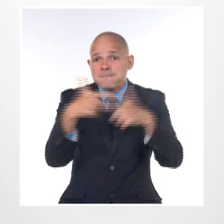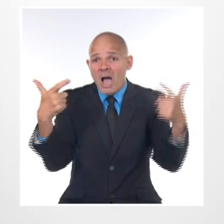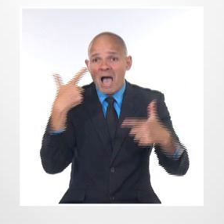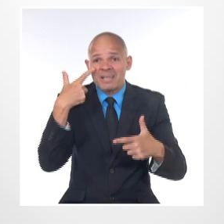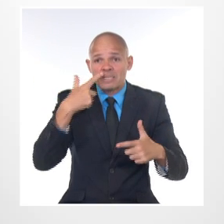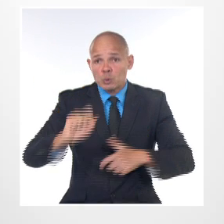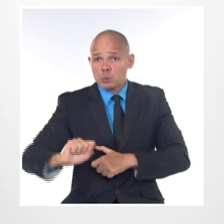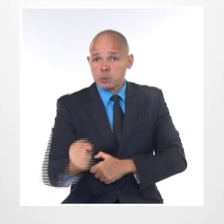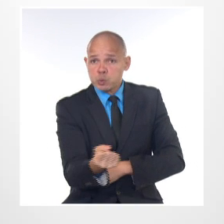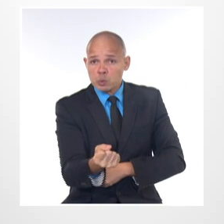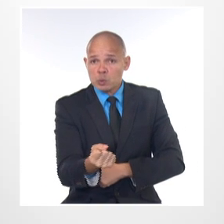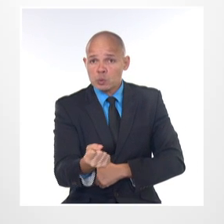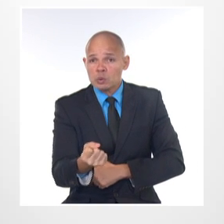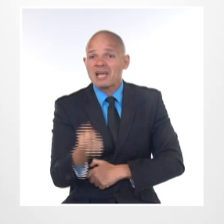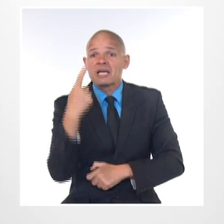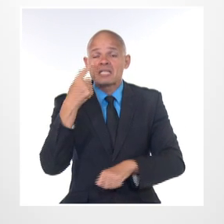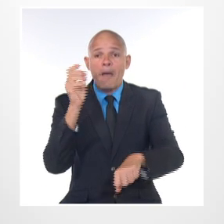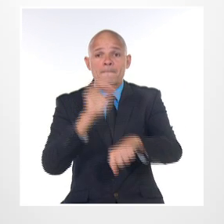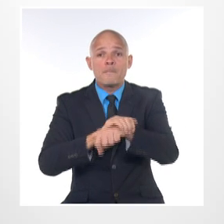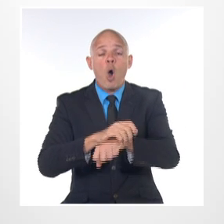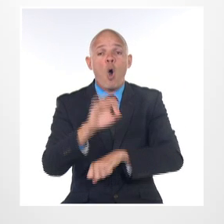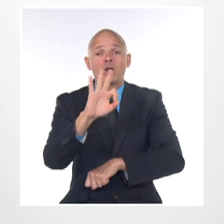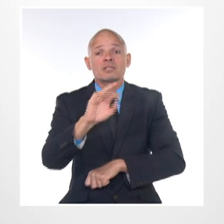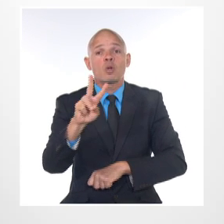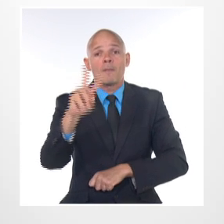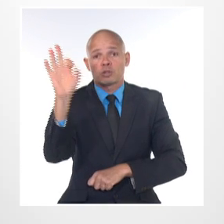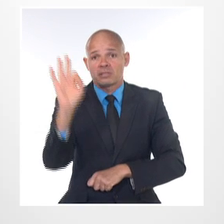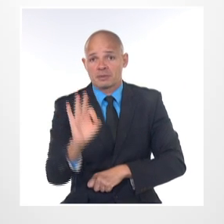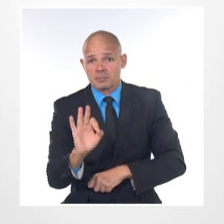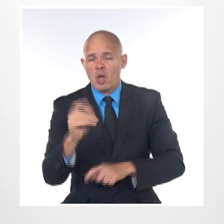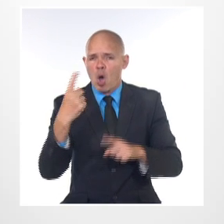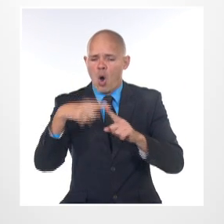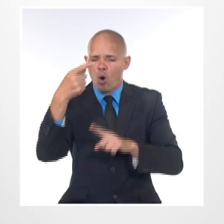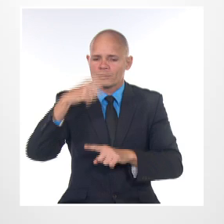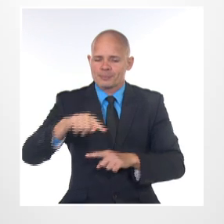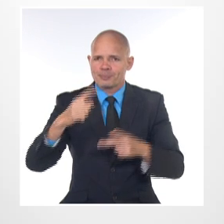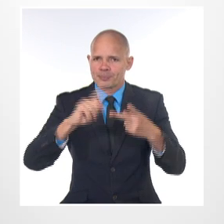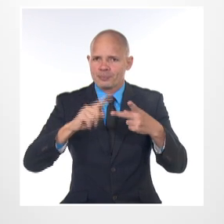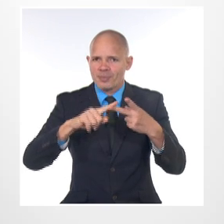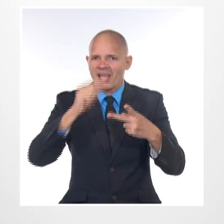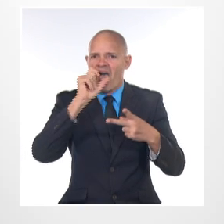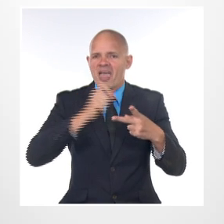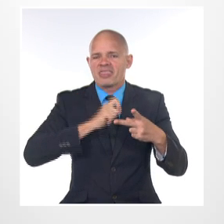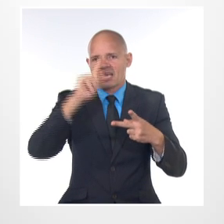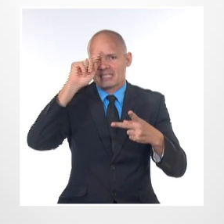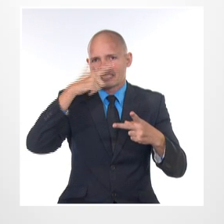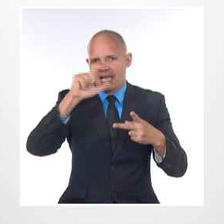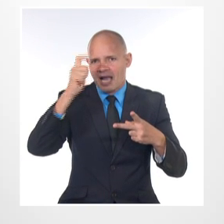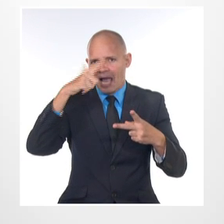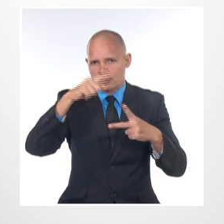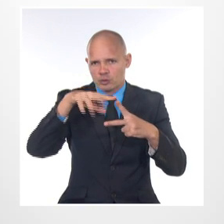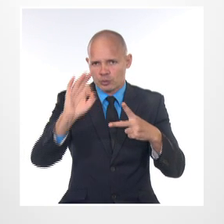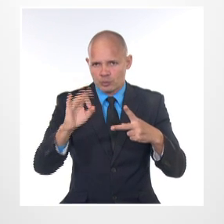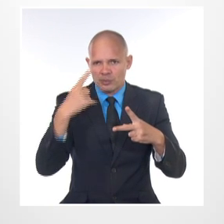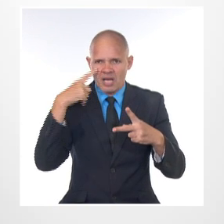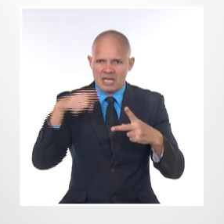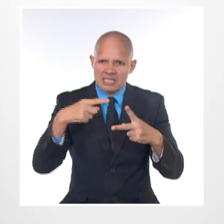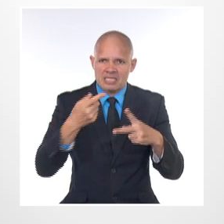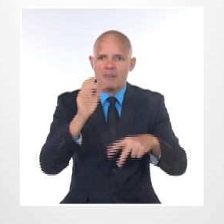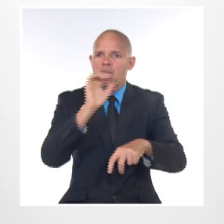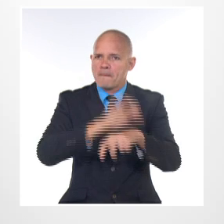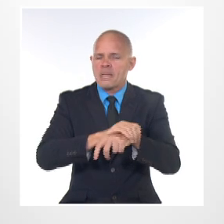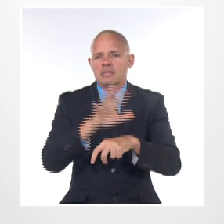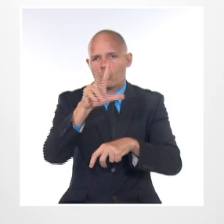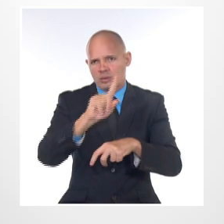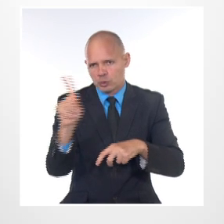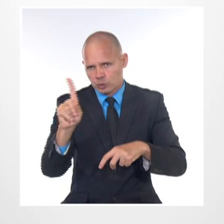resistencia. Existen, ya no en el tribunal, coronel, existen maneras de la persona oponerse a la actuación de la policía. No estamos en el juicio,